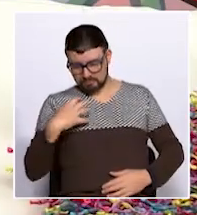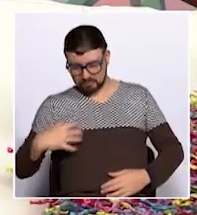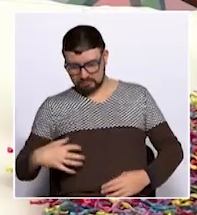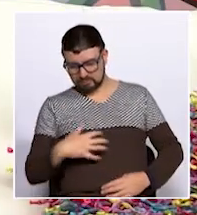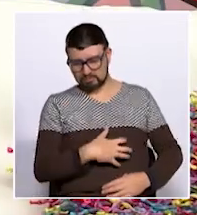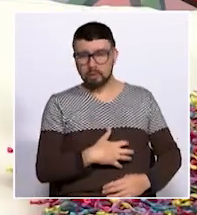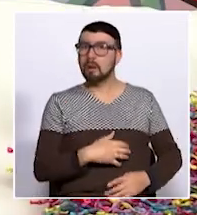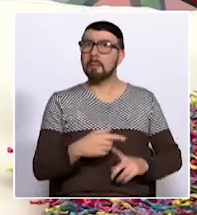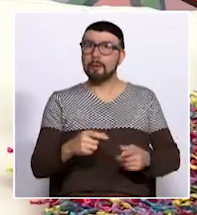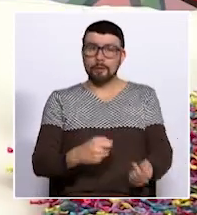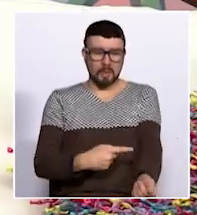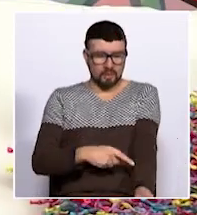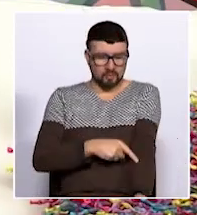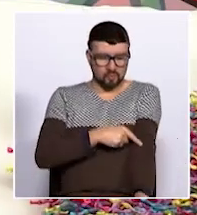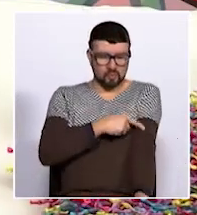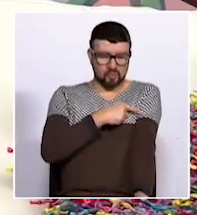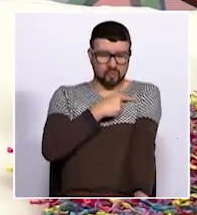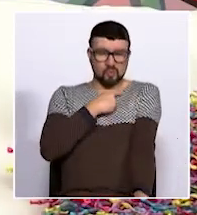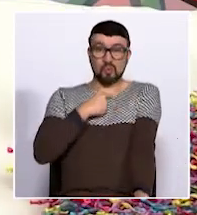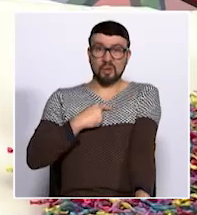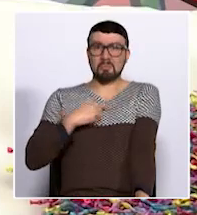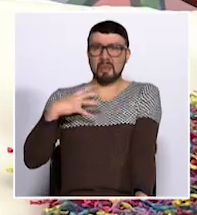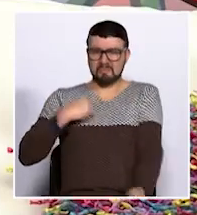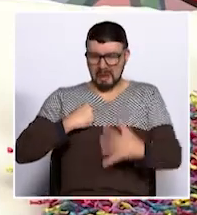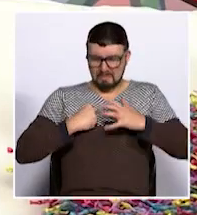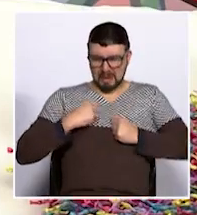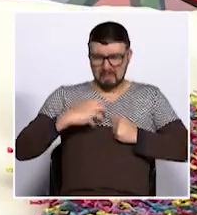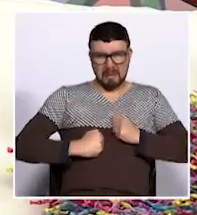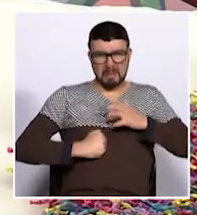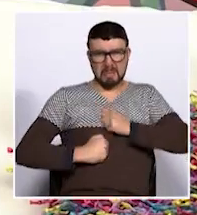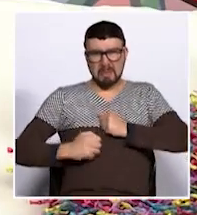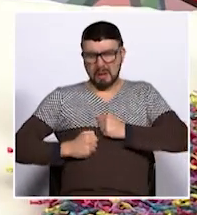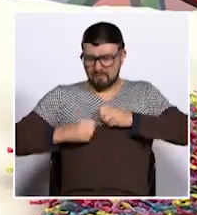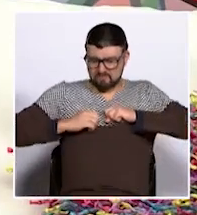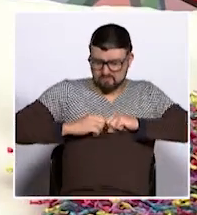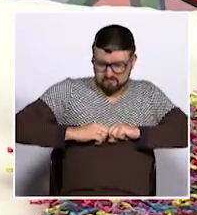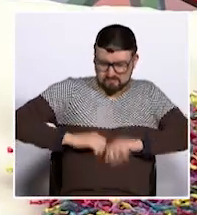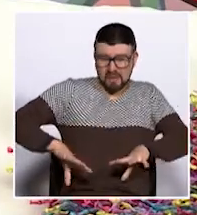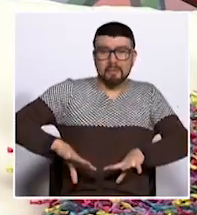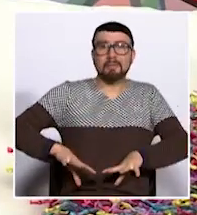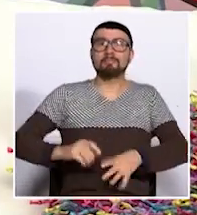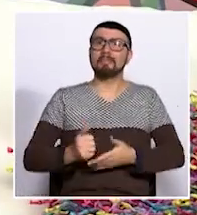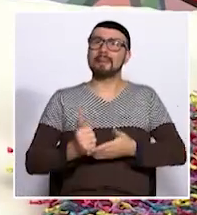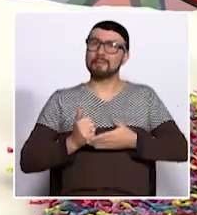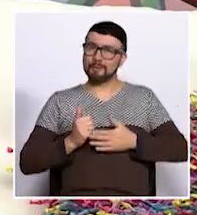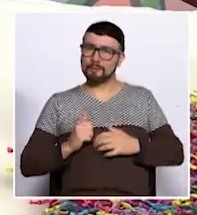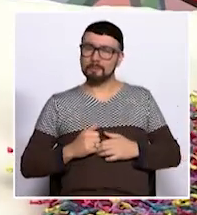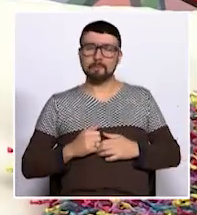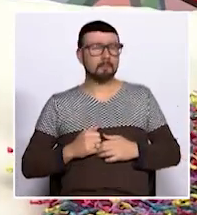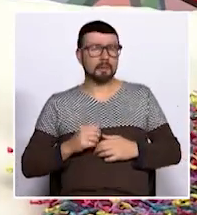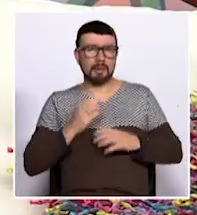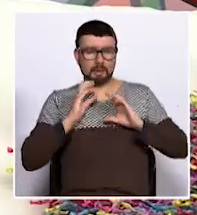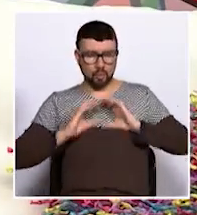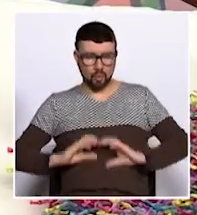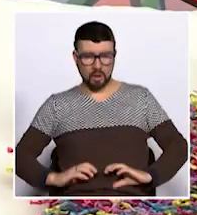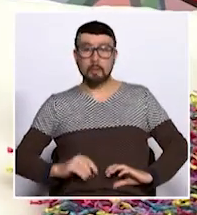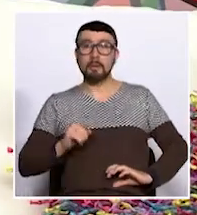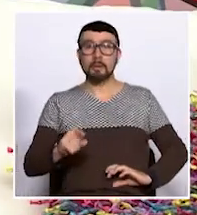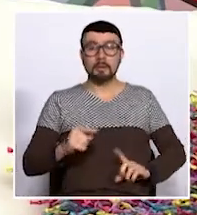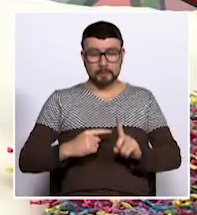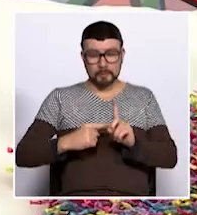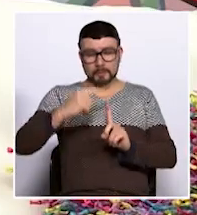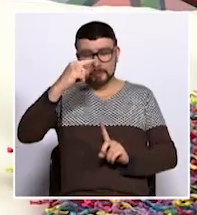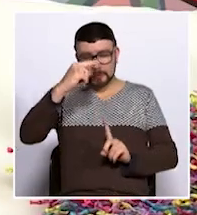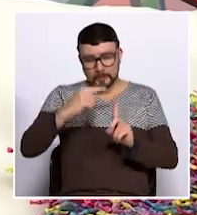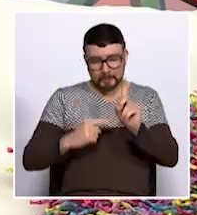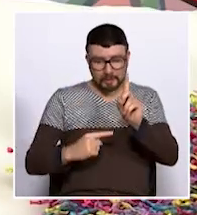el ozono venoso? Nos ayuda a sacar todo eso, porque a ver, nuestro cuerpo tenemos ácido y alcalino. Cuando